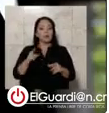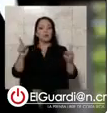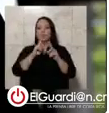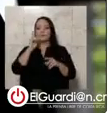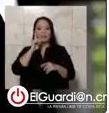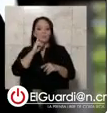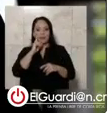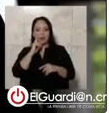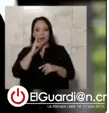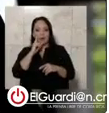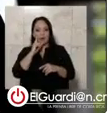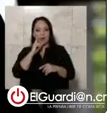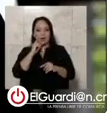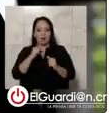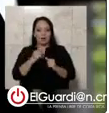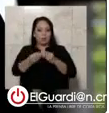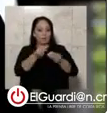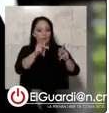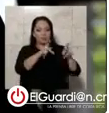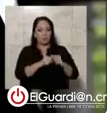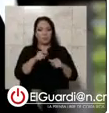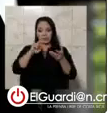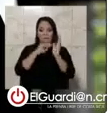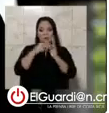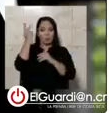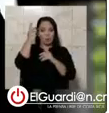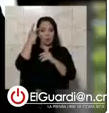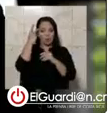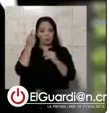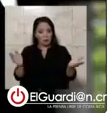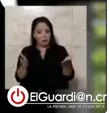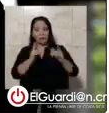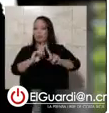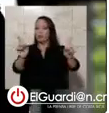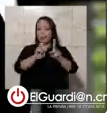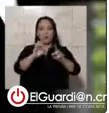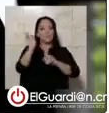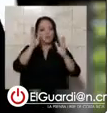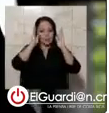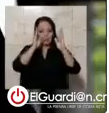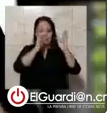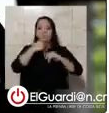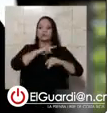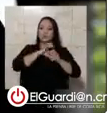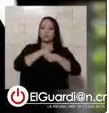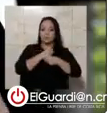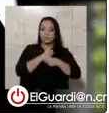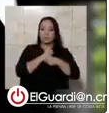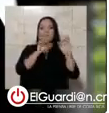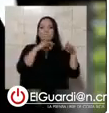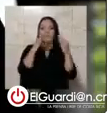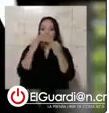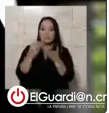las personas. Las emergencias no se politizan. Las emergencias son para atenderlas y es lo que hemos hecho. A las familias se les ha